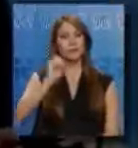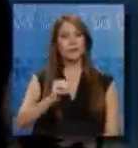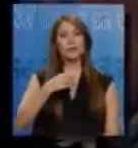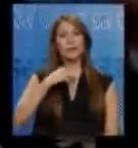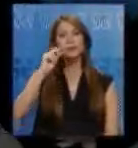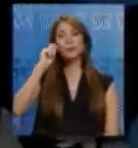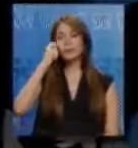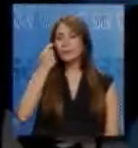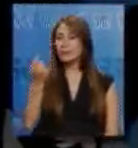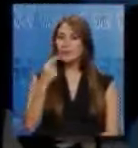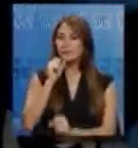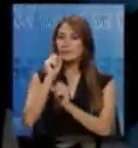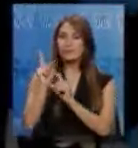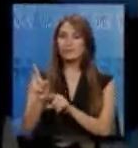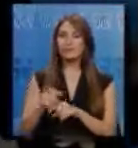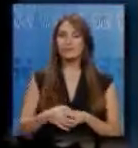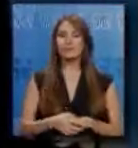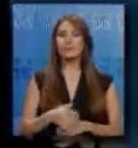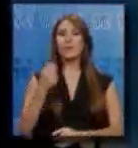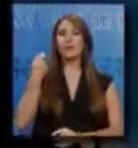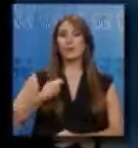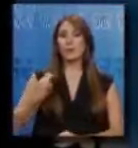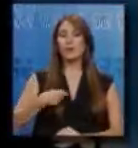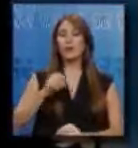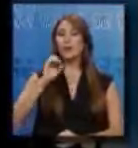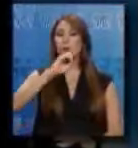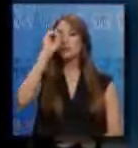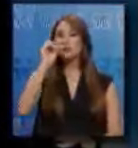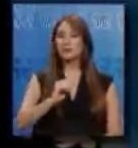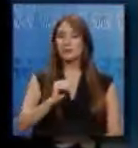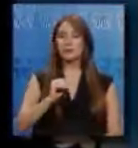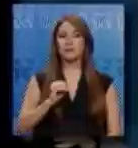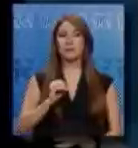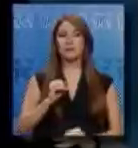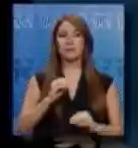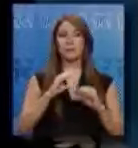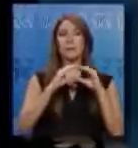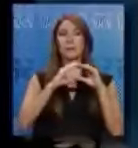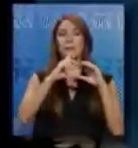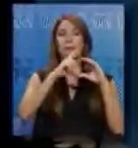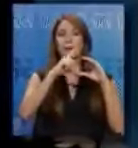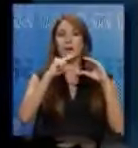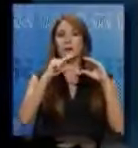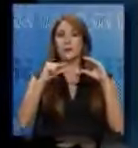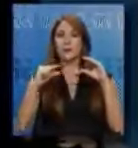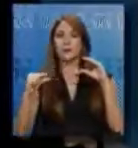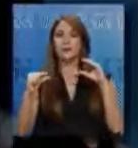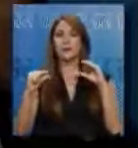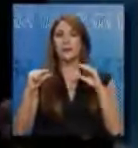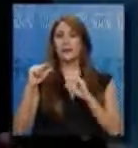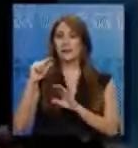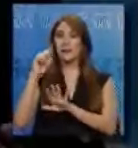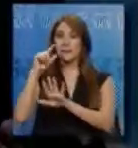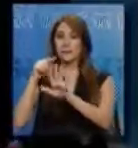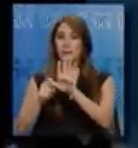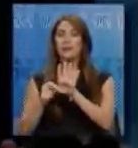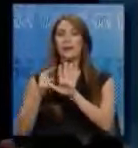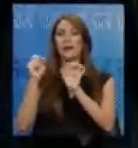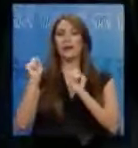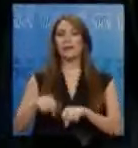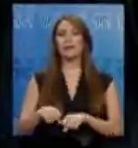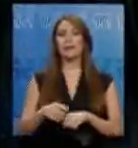recuerda Fausto, del sueldo, del último sueldo, ¿ya? Un porcentaje que iba bajando poco a poco hasta el quinto mes para incentivo a